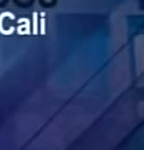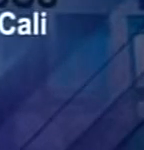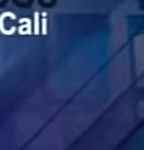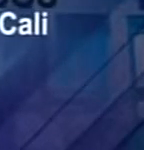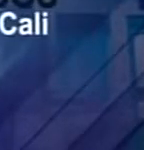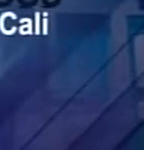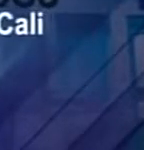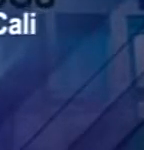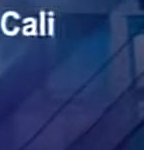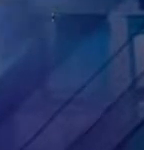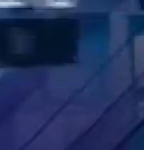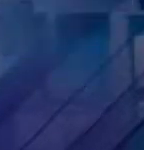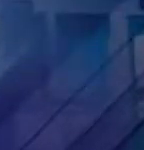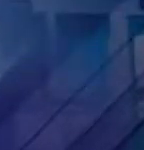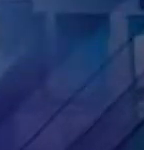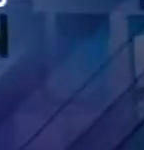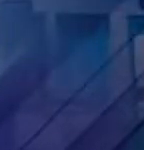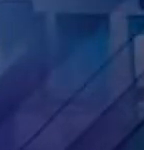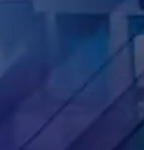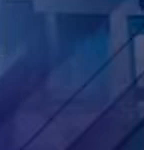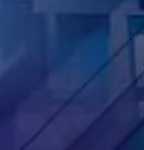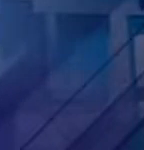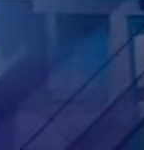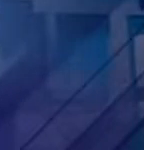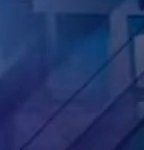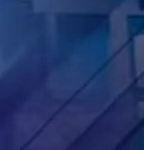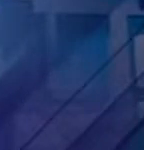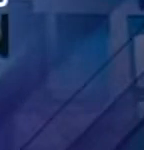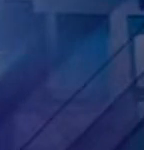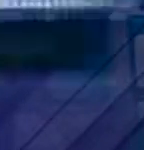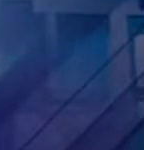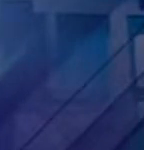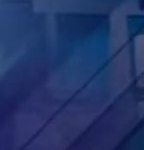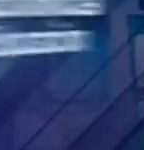En la Escuela de Posgrados de la USC garantizamos tu formación.